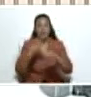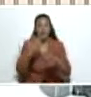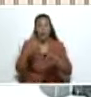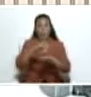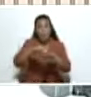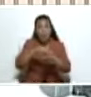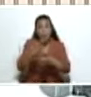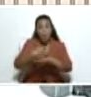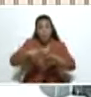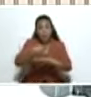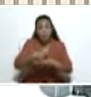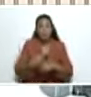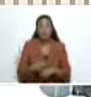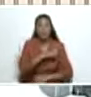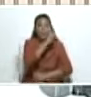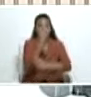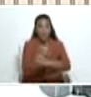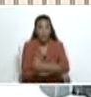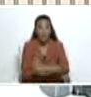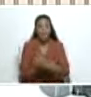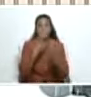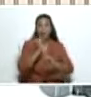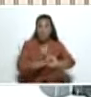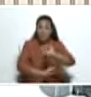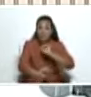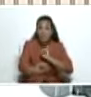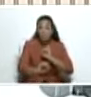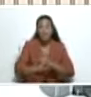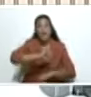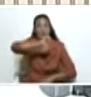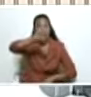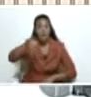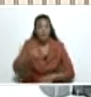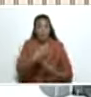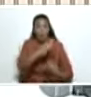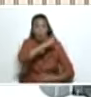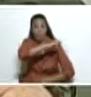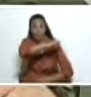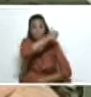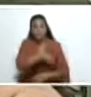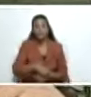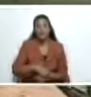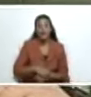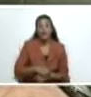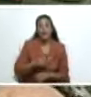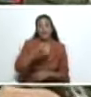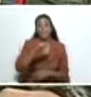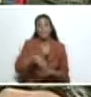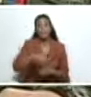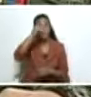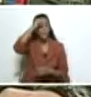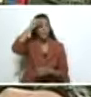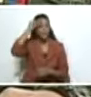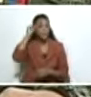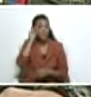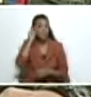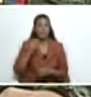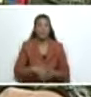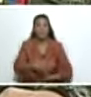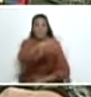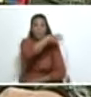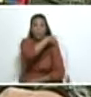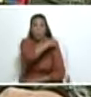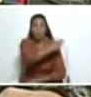soberanía política, ministro del Poder Popular para la Defensa, general en jefe, Vladimir Padrino López,